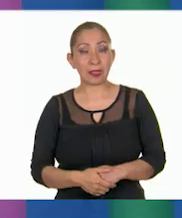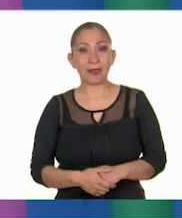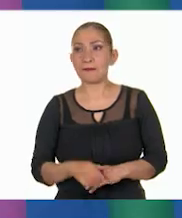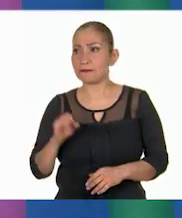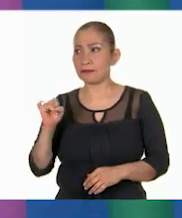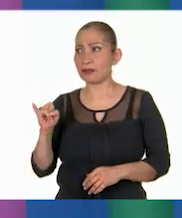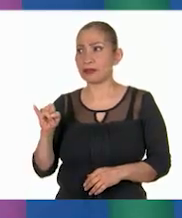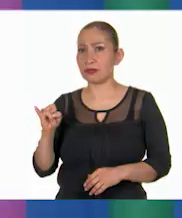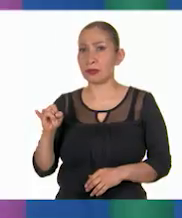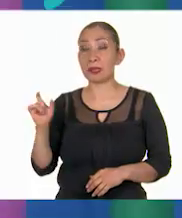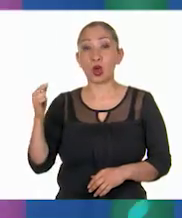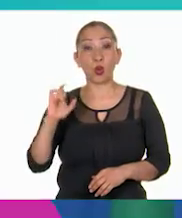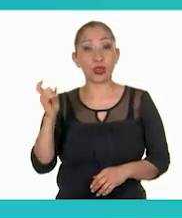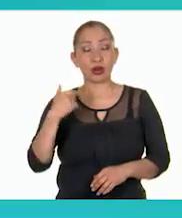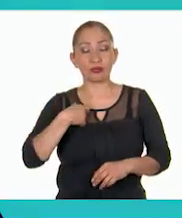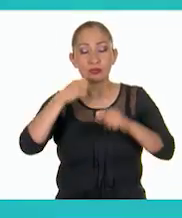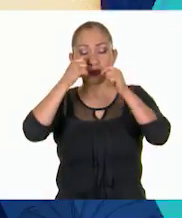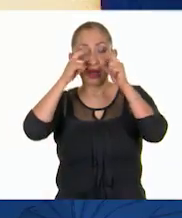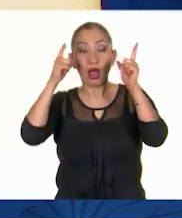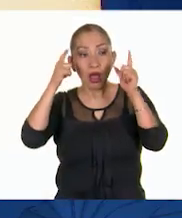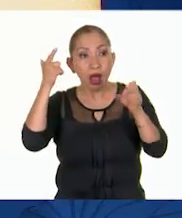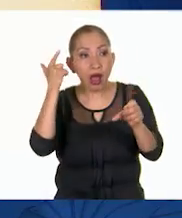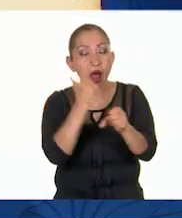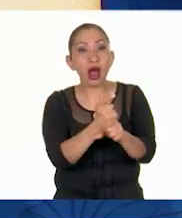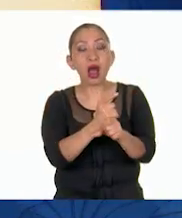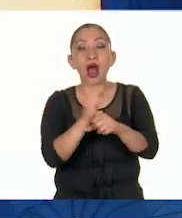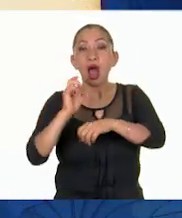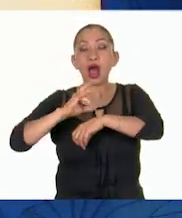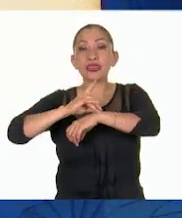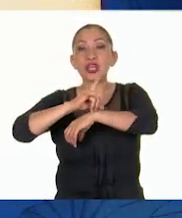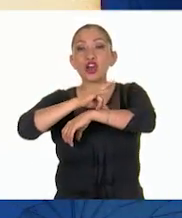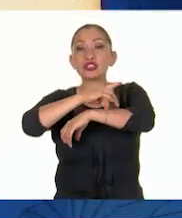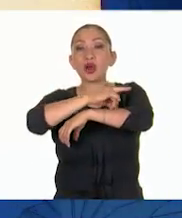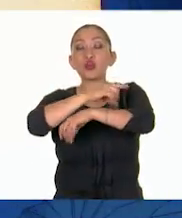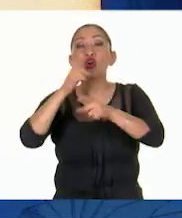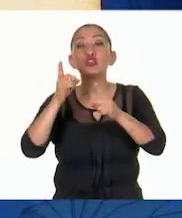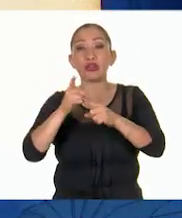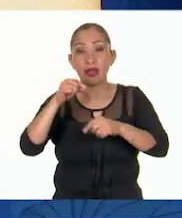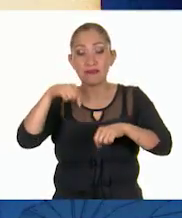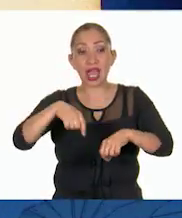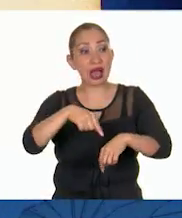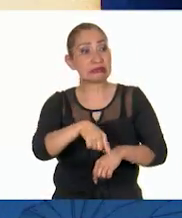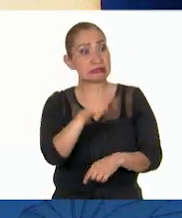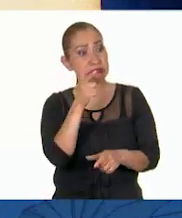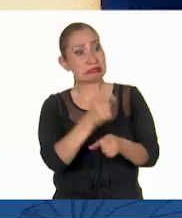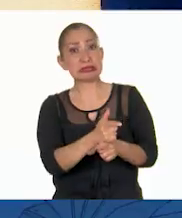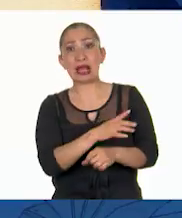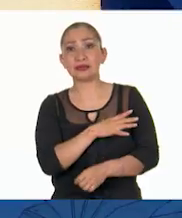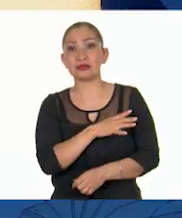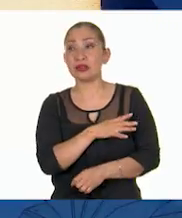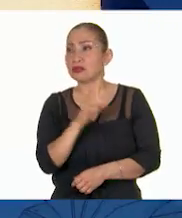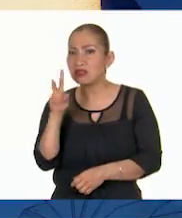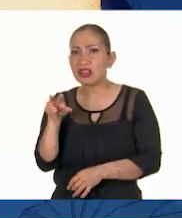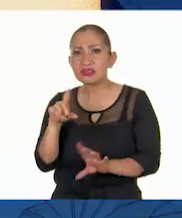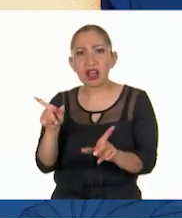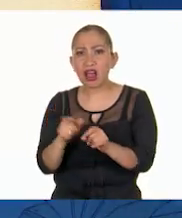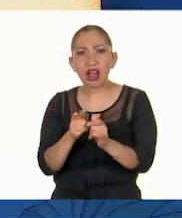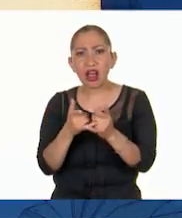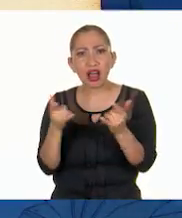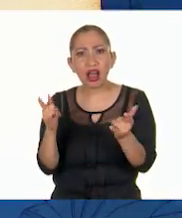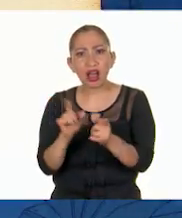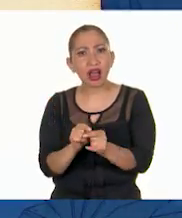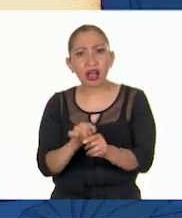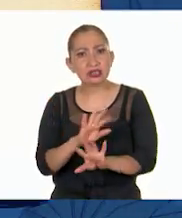Sí. Cuando despertó, el dinosaurio todavía estaba allí. ¿Es en serio? ¿Ese es todo el cuento,